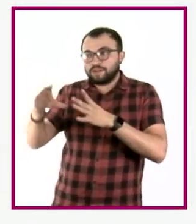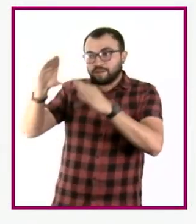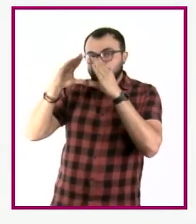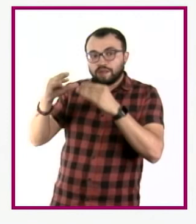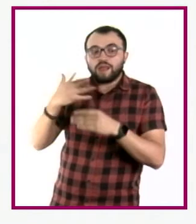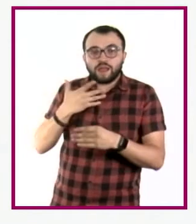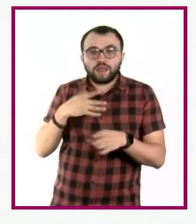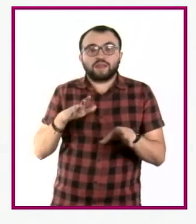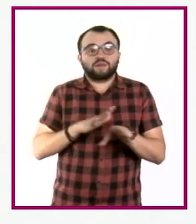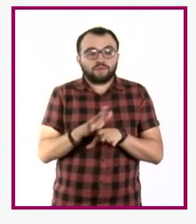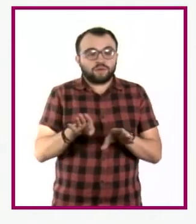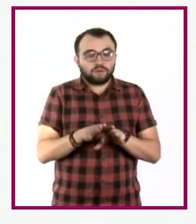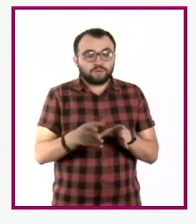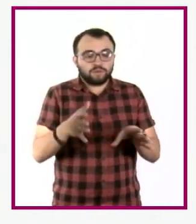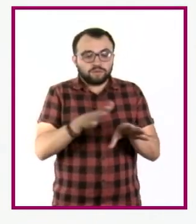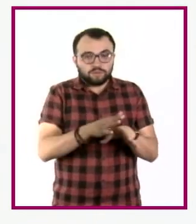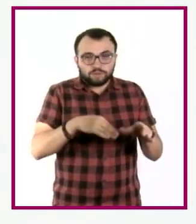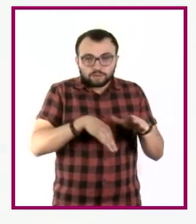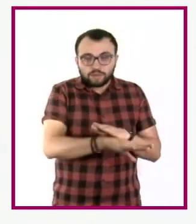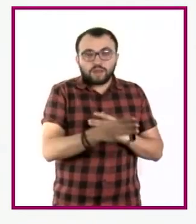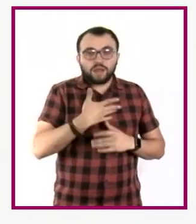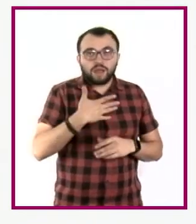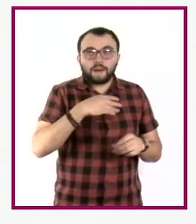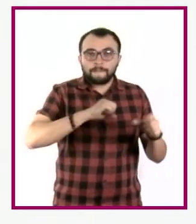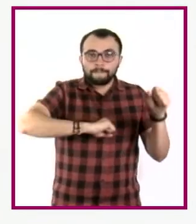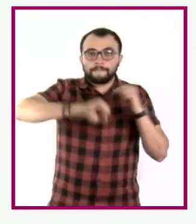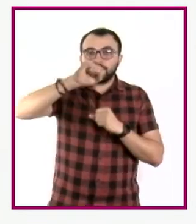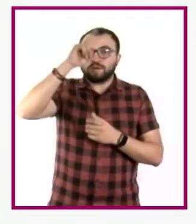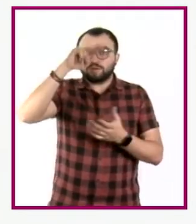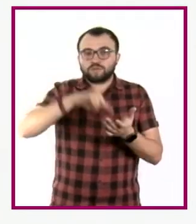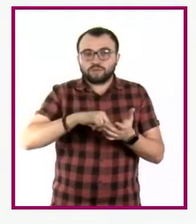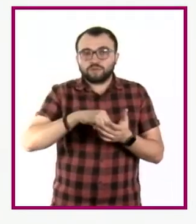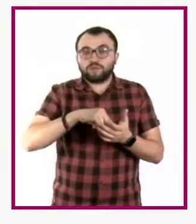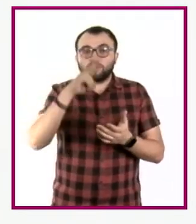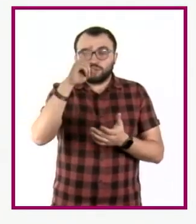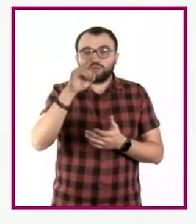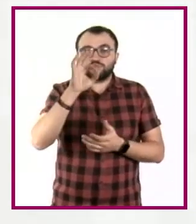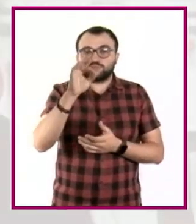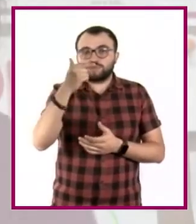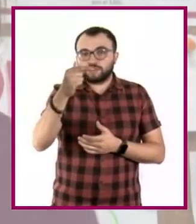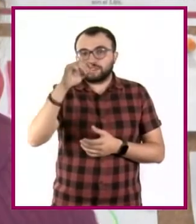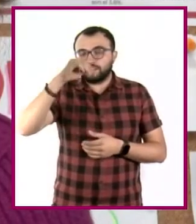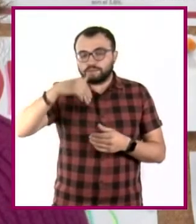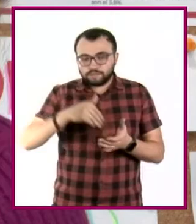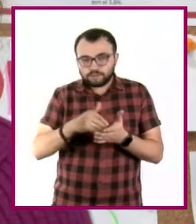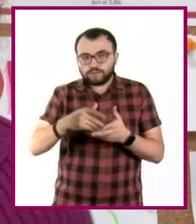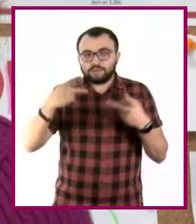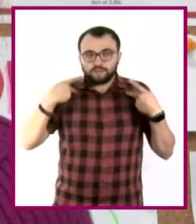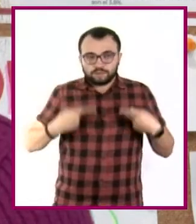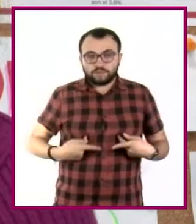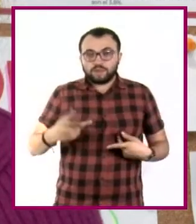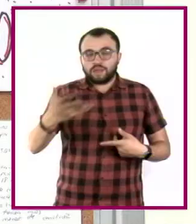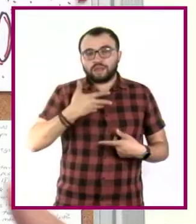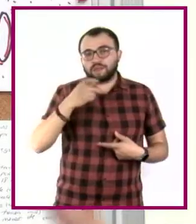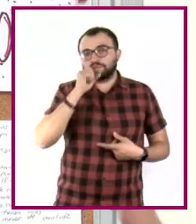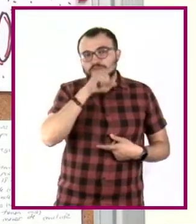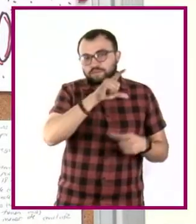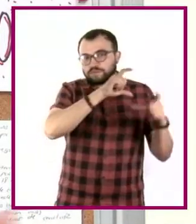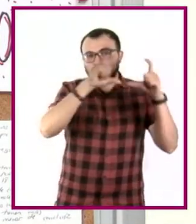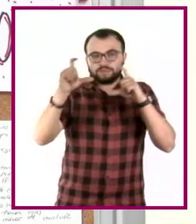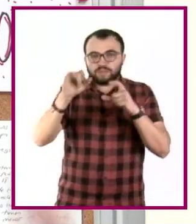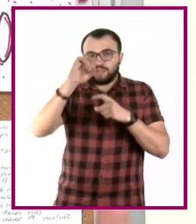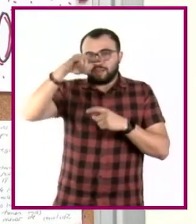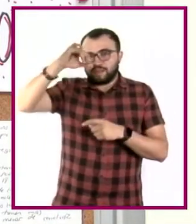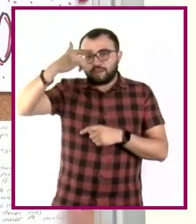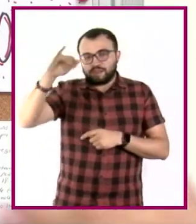vínculo laboral, ascendió a 2.7 millones de personas, según las cifras de la Encuesta Nacional de Ocupación y Empleo. En la